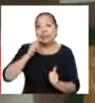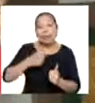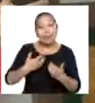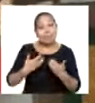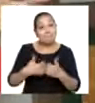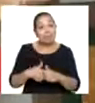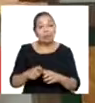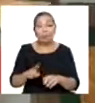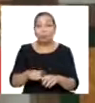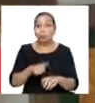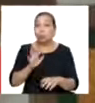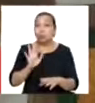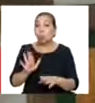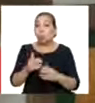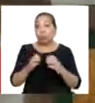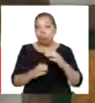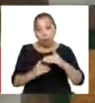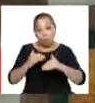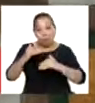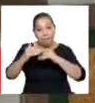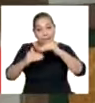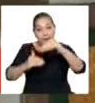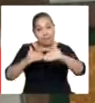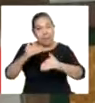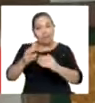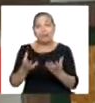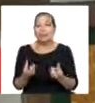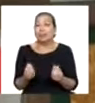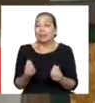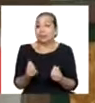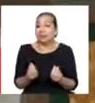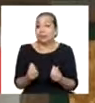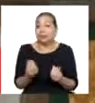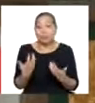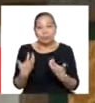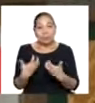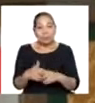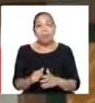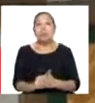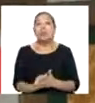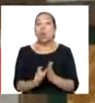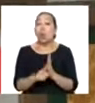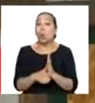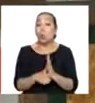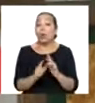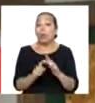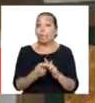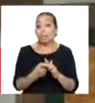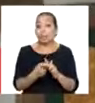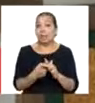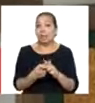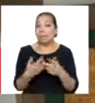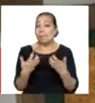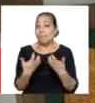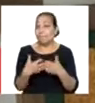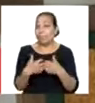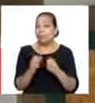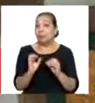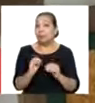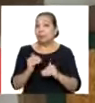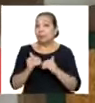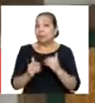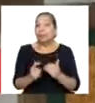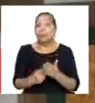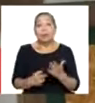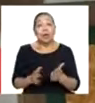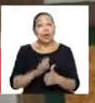la empresa a lo largo de sus etapas de crecimiento, porque la empresa empieza como microempresa, luego comienza a ser una pequeña empresa y sigue